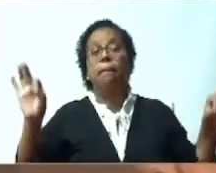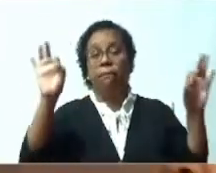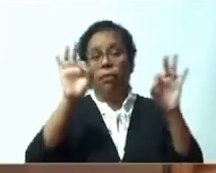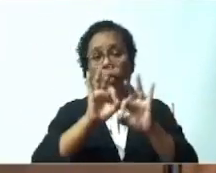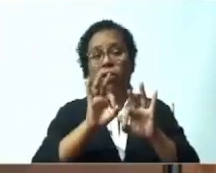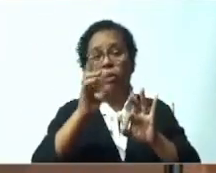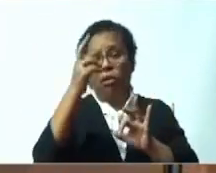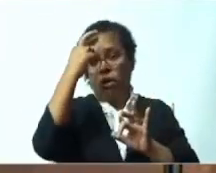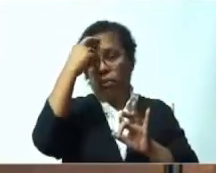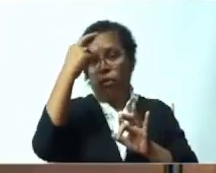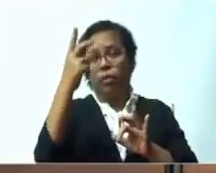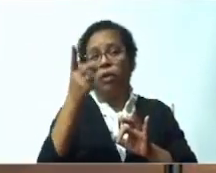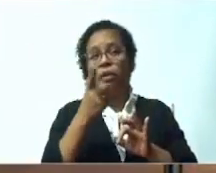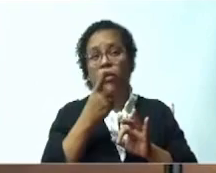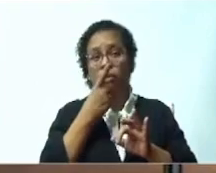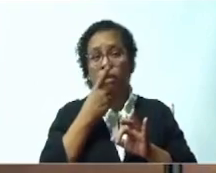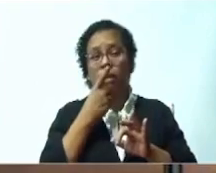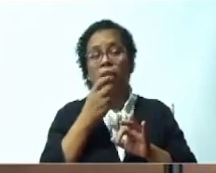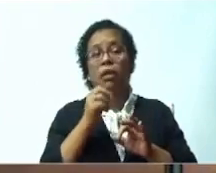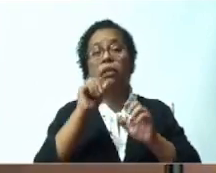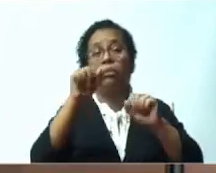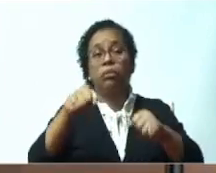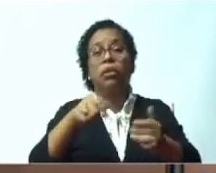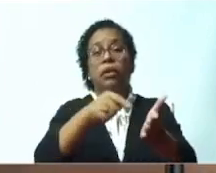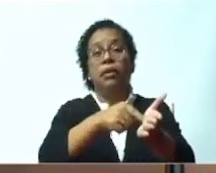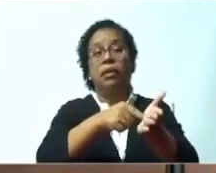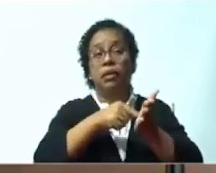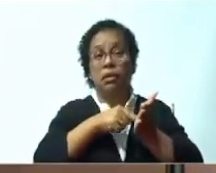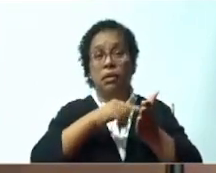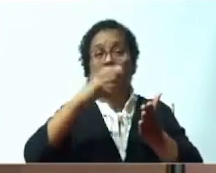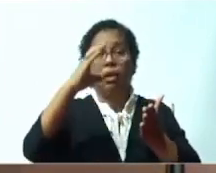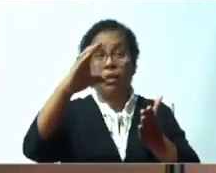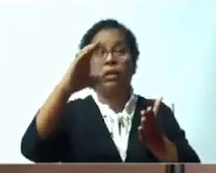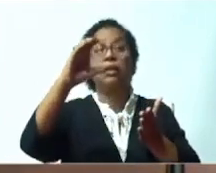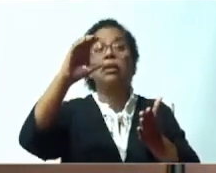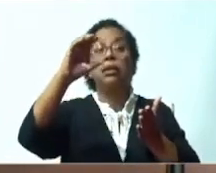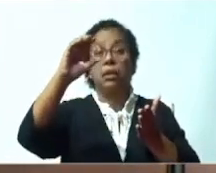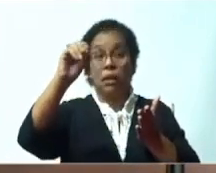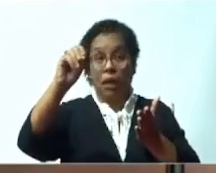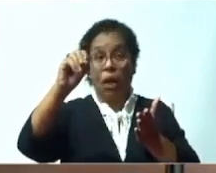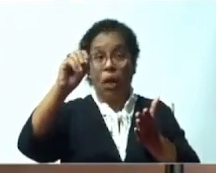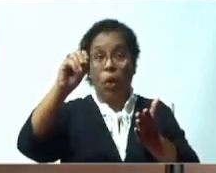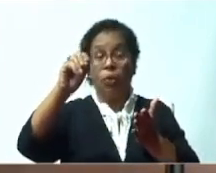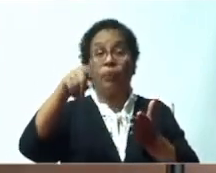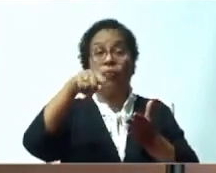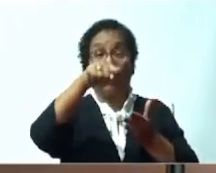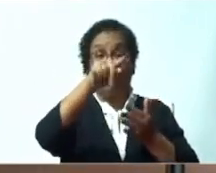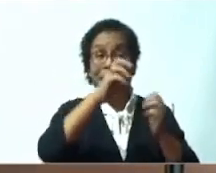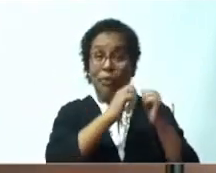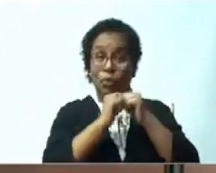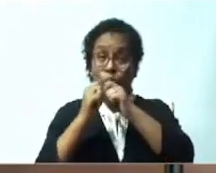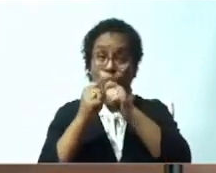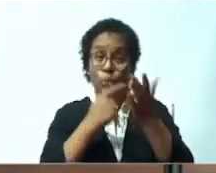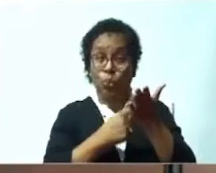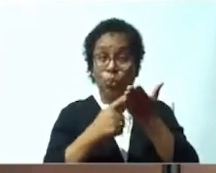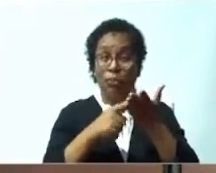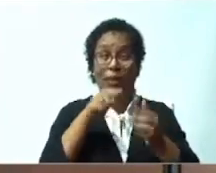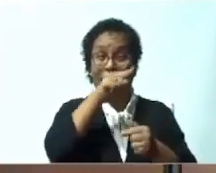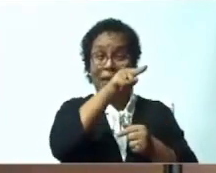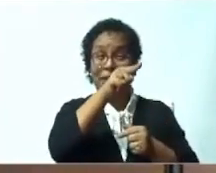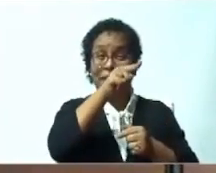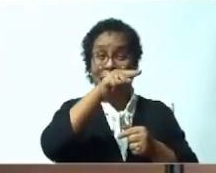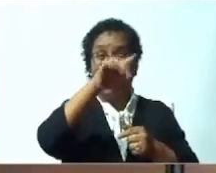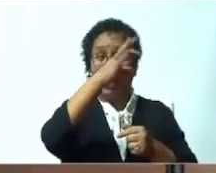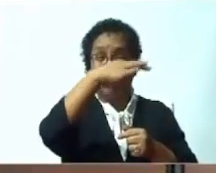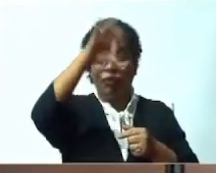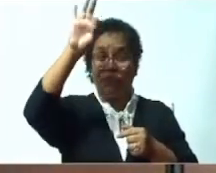exigir a la concesionaria que en vez de Francia, en caso de que surja un litigio, sea los Estados Unidos, en